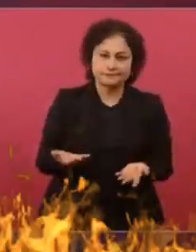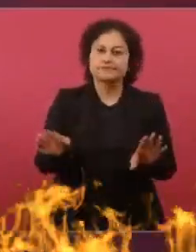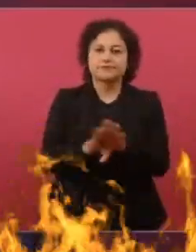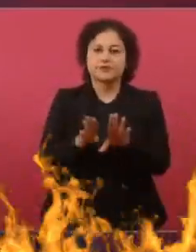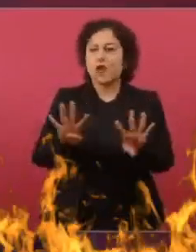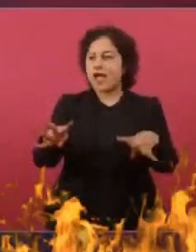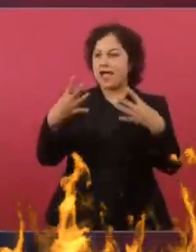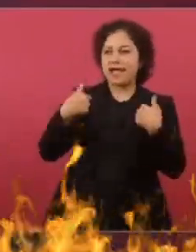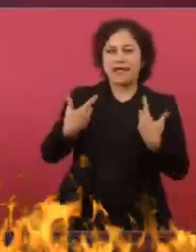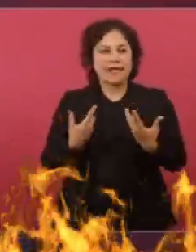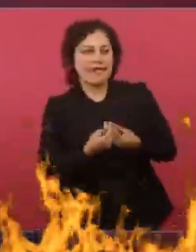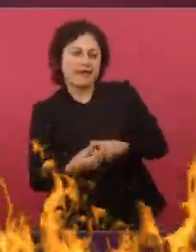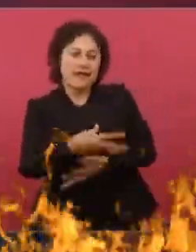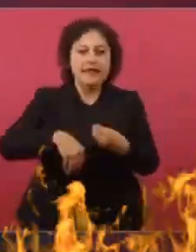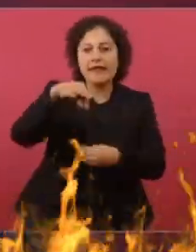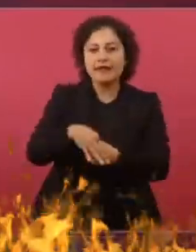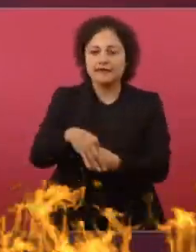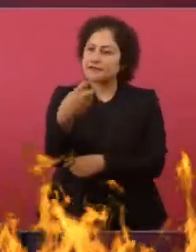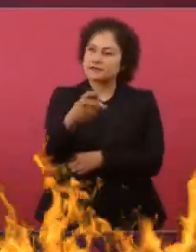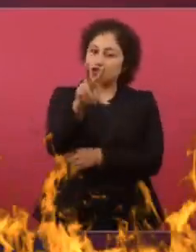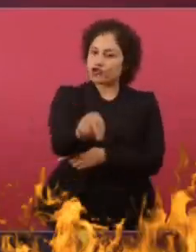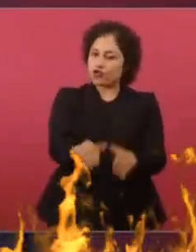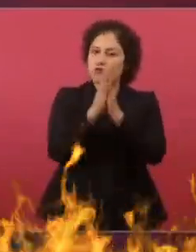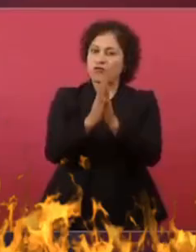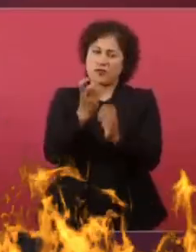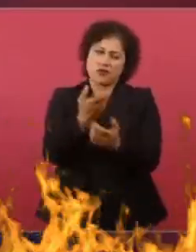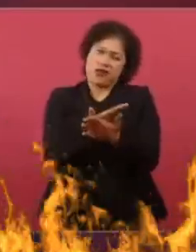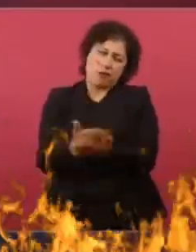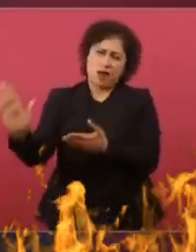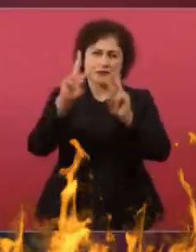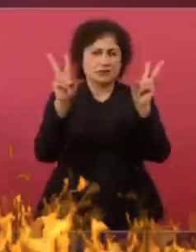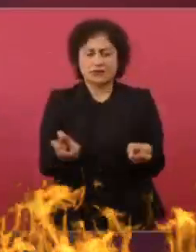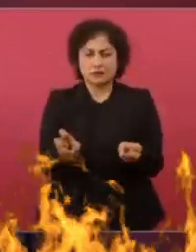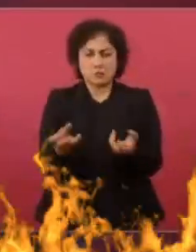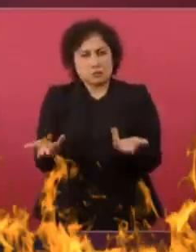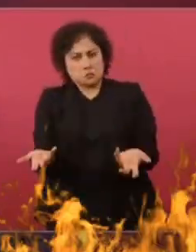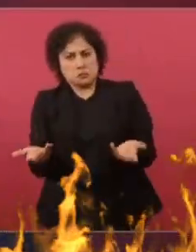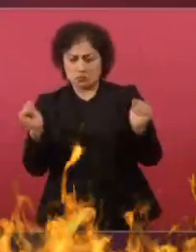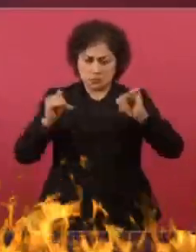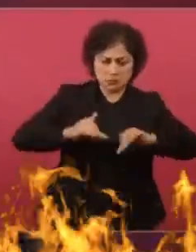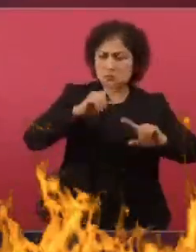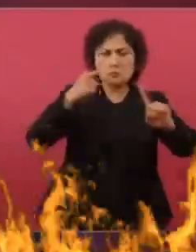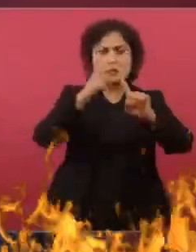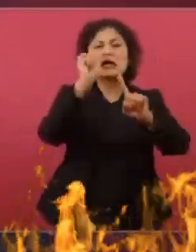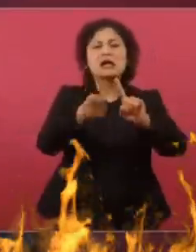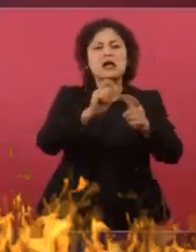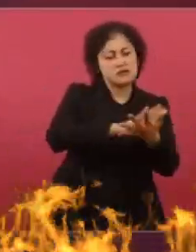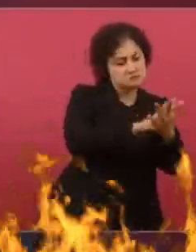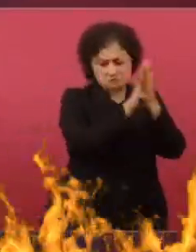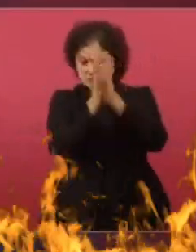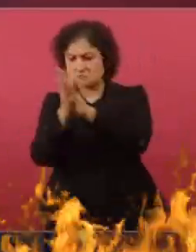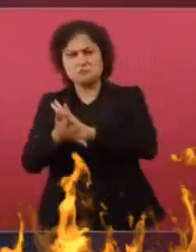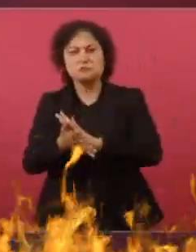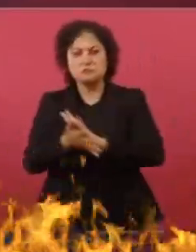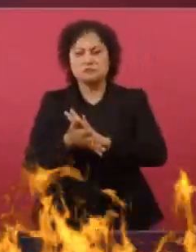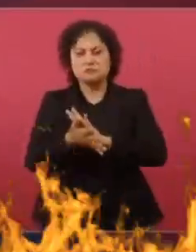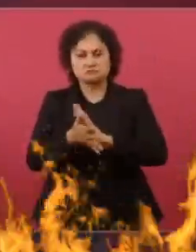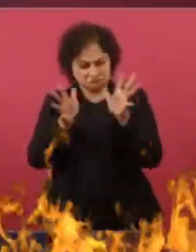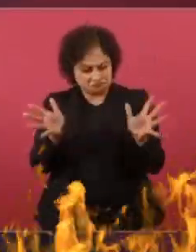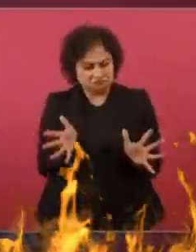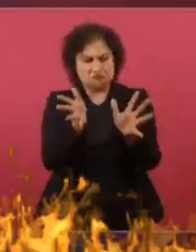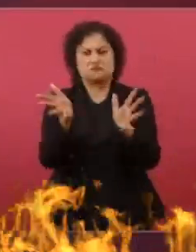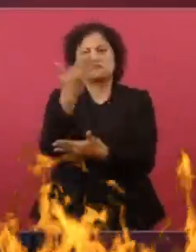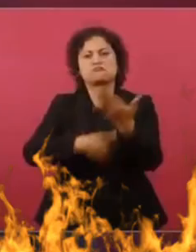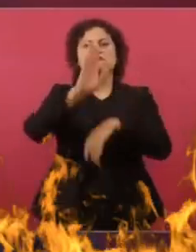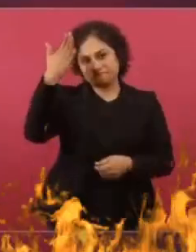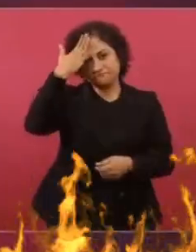raja. Esas cosas, pues, que no tienen nada que ver con un movimiento de transformación que tiene como objetivo principal sacar adelante